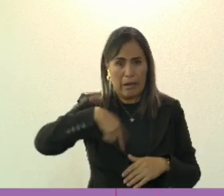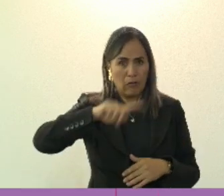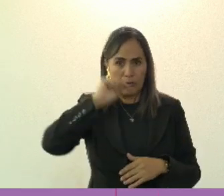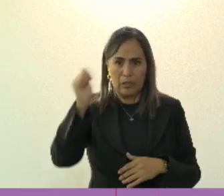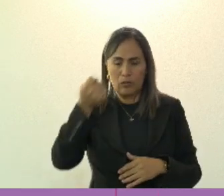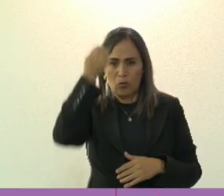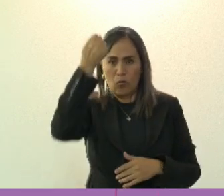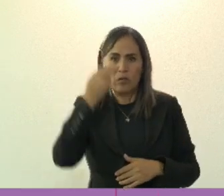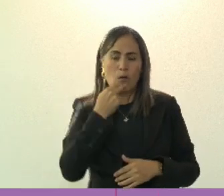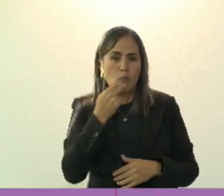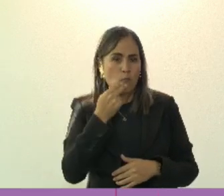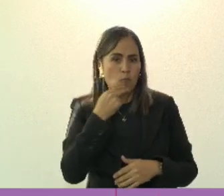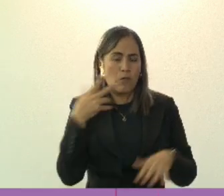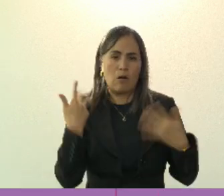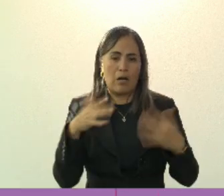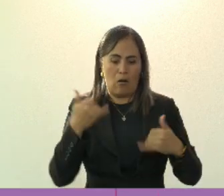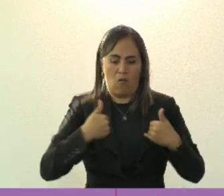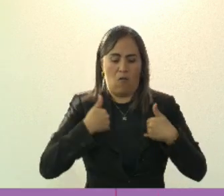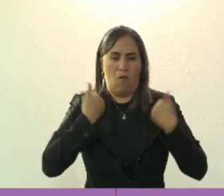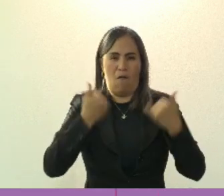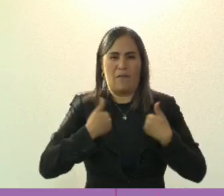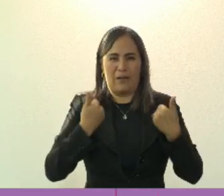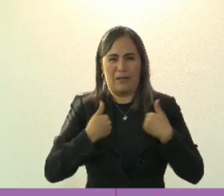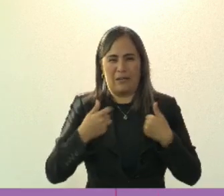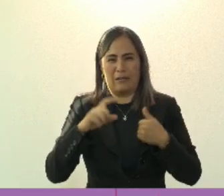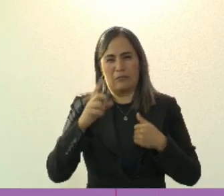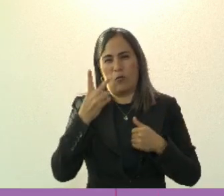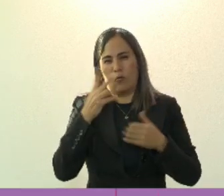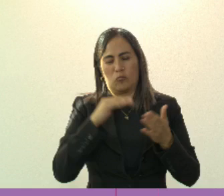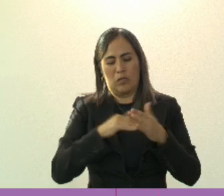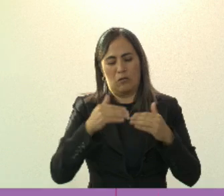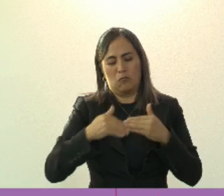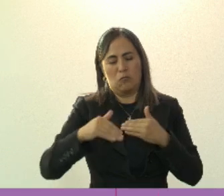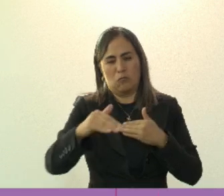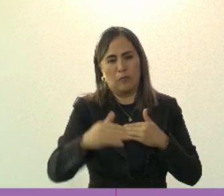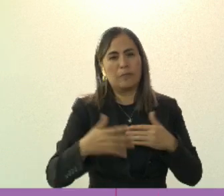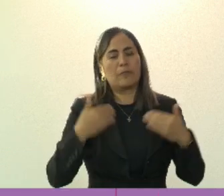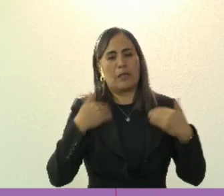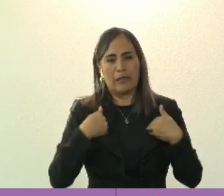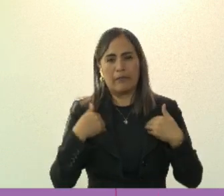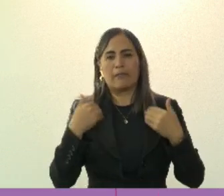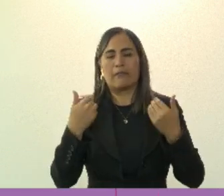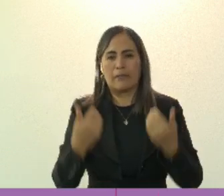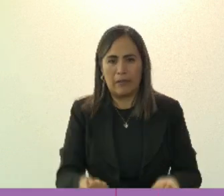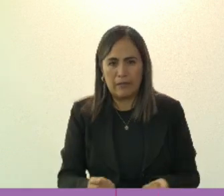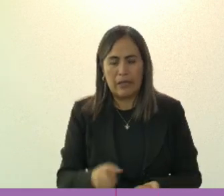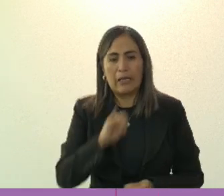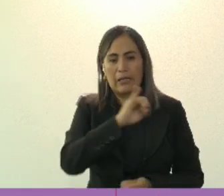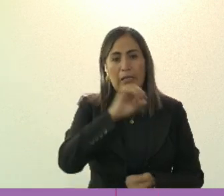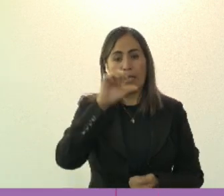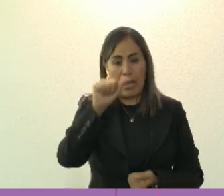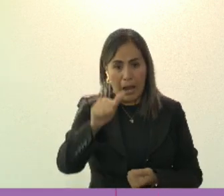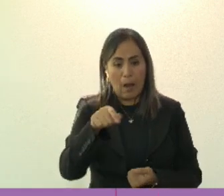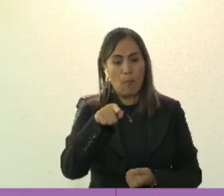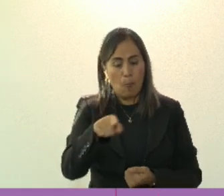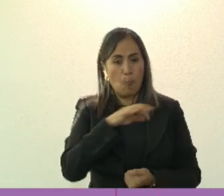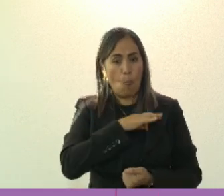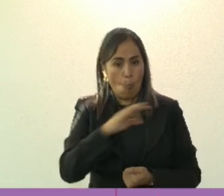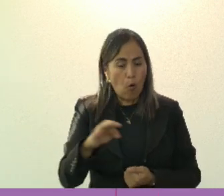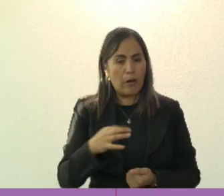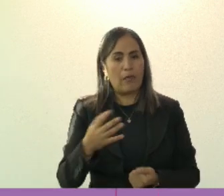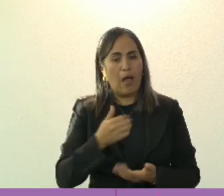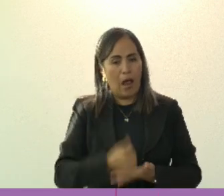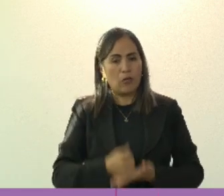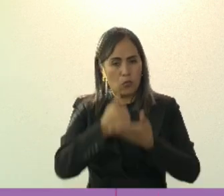este siglo, creo que sí podrá entender, como yo no lo entiendo, el potencial que la inteligencia artificial puede tener para